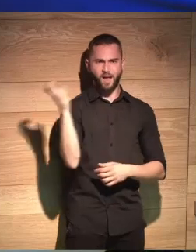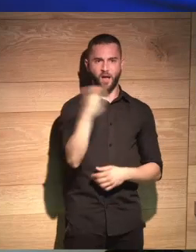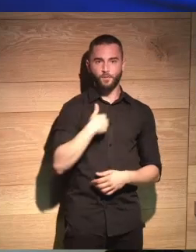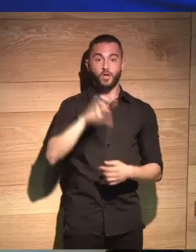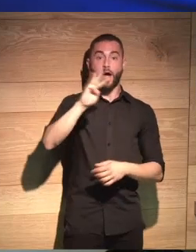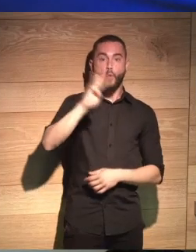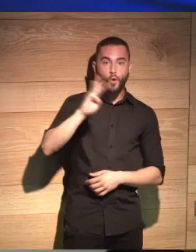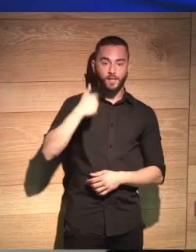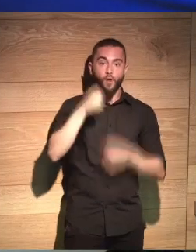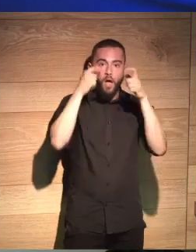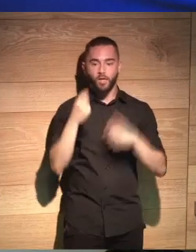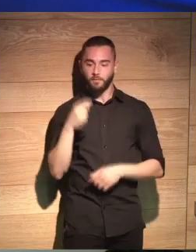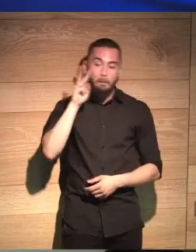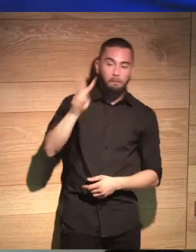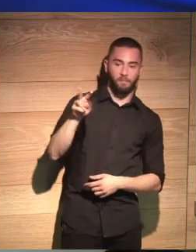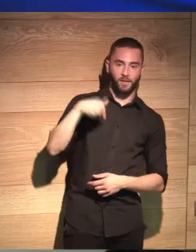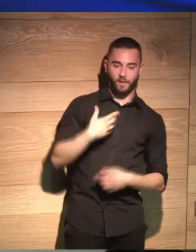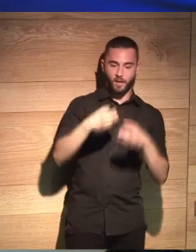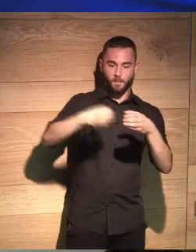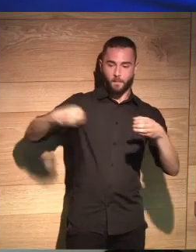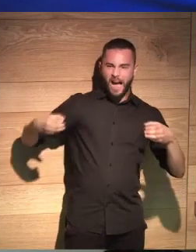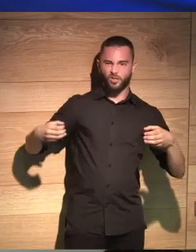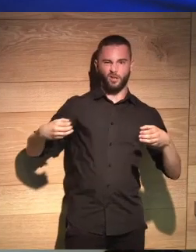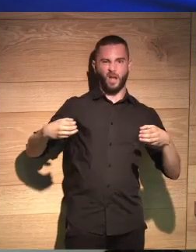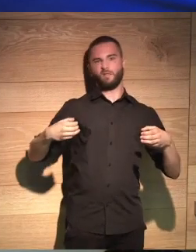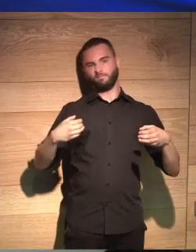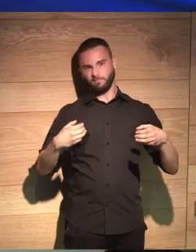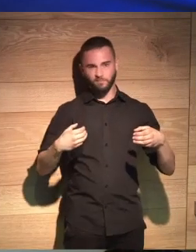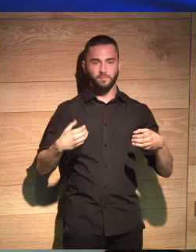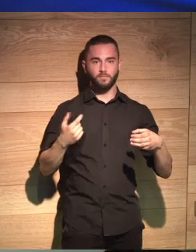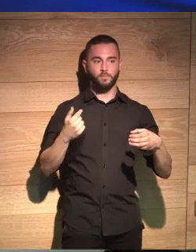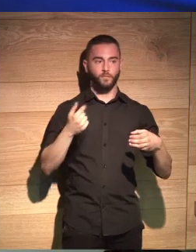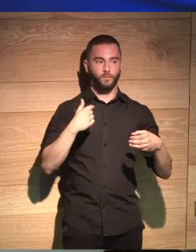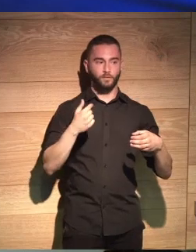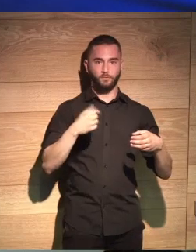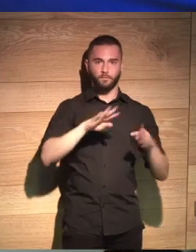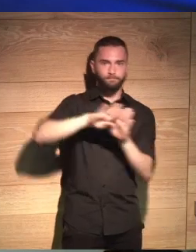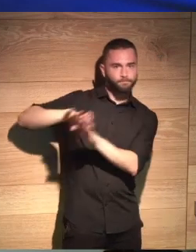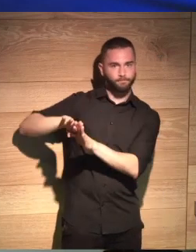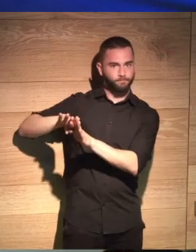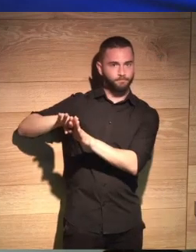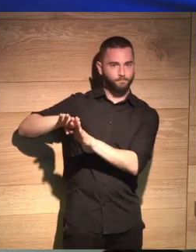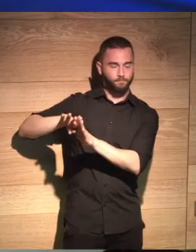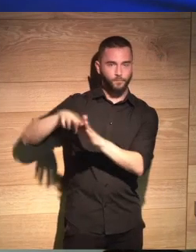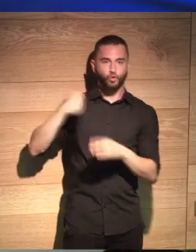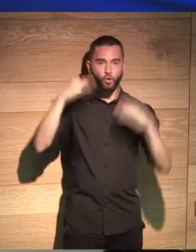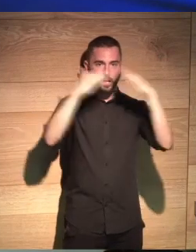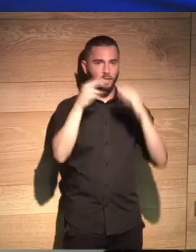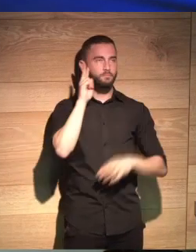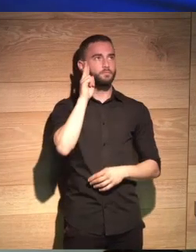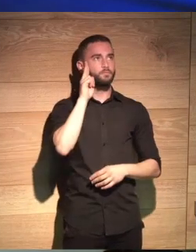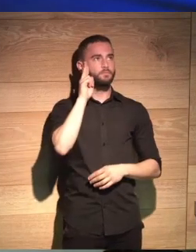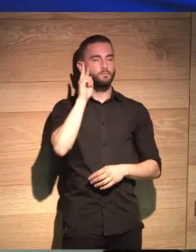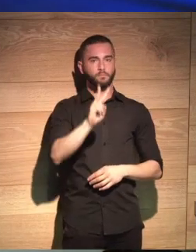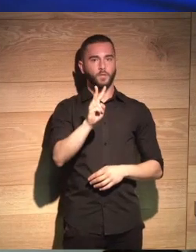ocurre, sin que haya vasos por el medio. De repente me concentro en la soledad de la casa